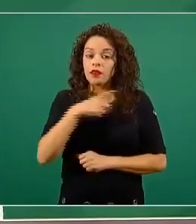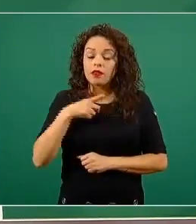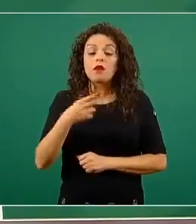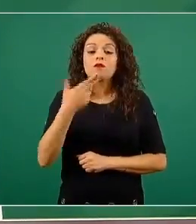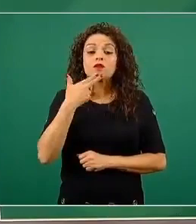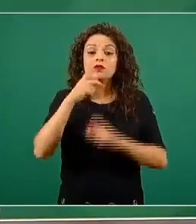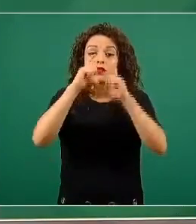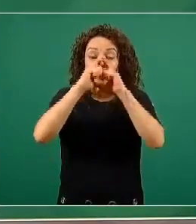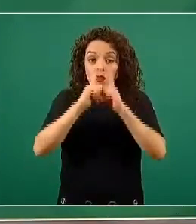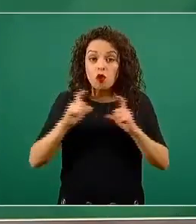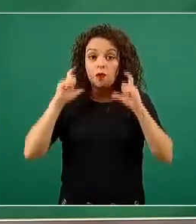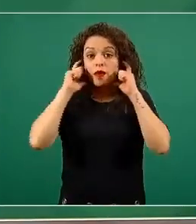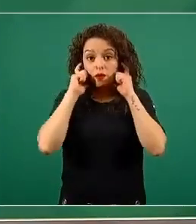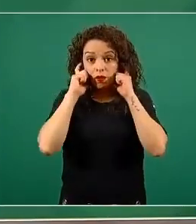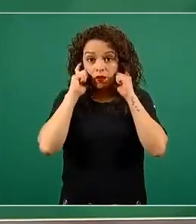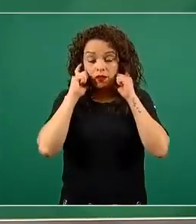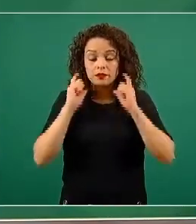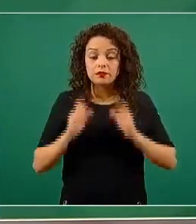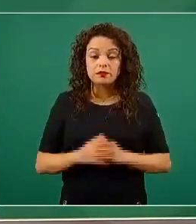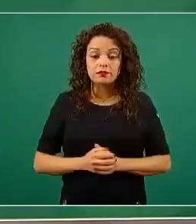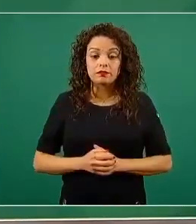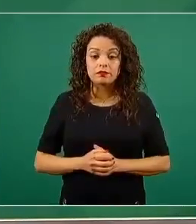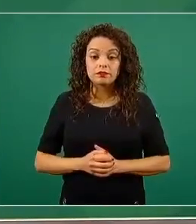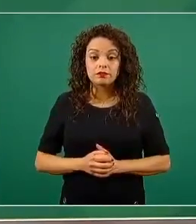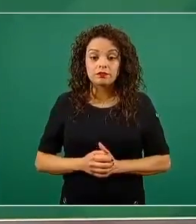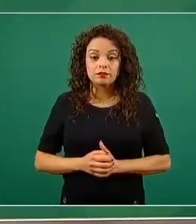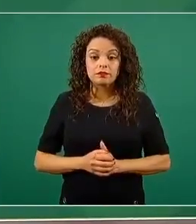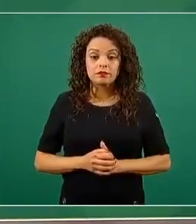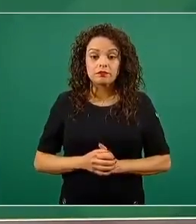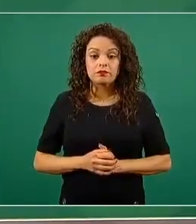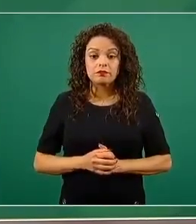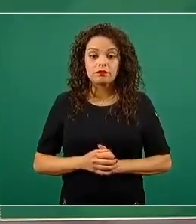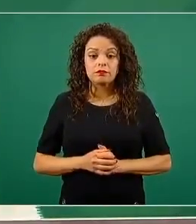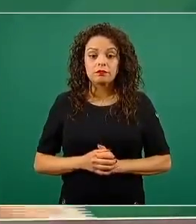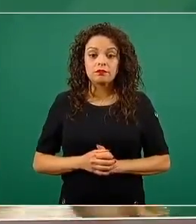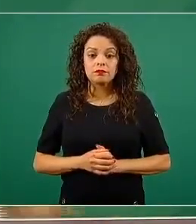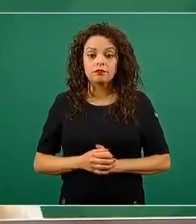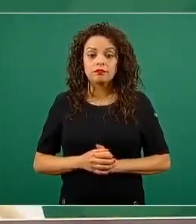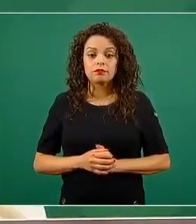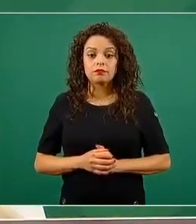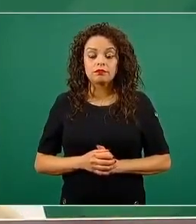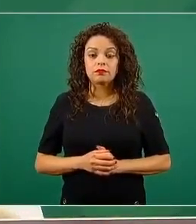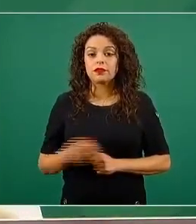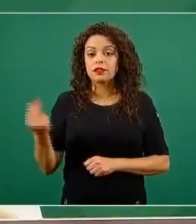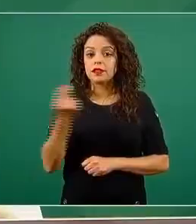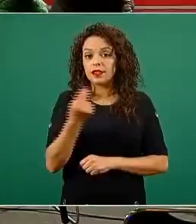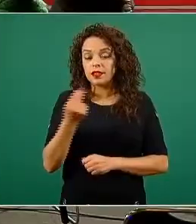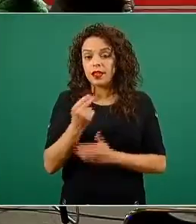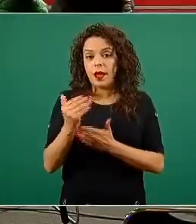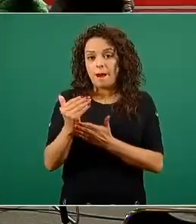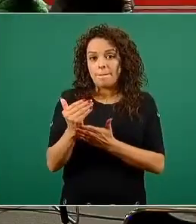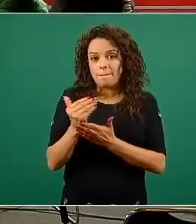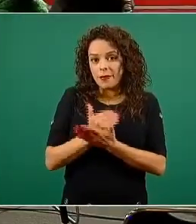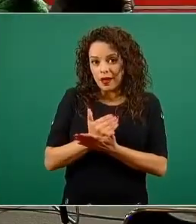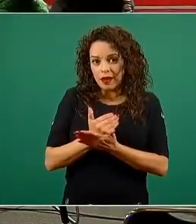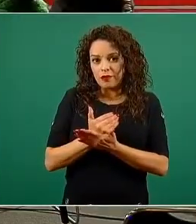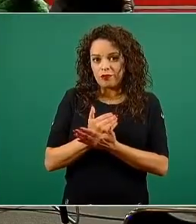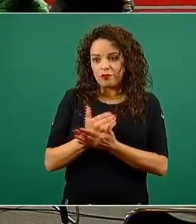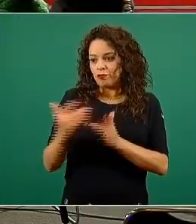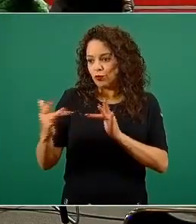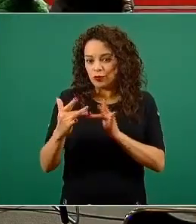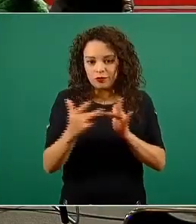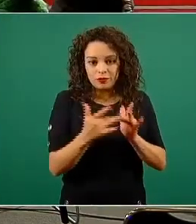y el reducir el tiempo de exposición. ¿Sí? Si todo eso lo hacemos en conjunto,